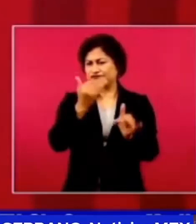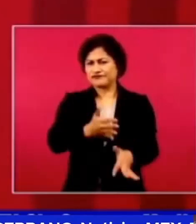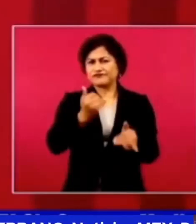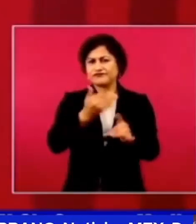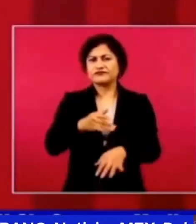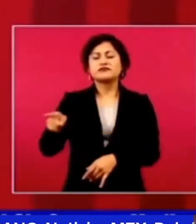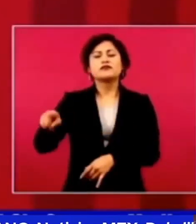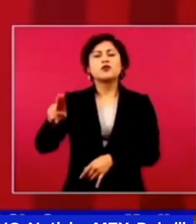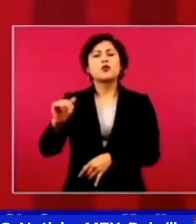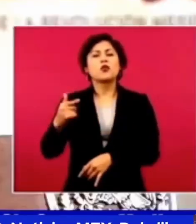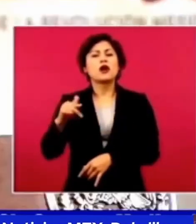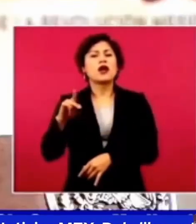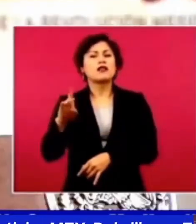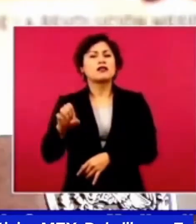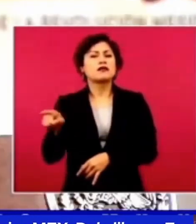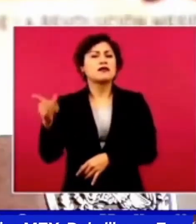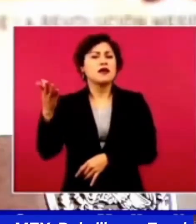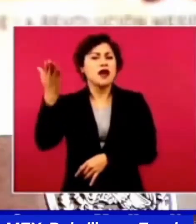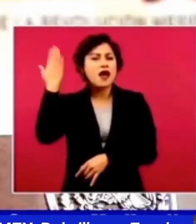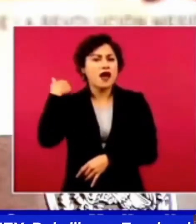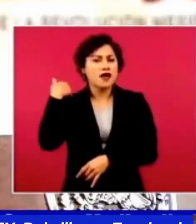Ugalde fue el que,